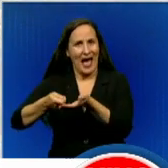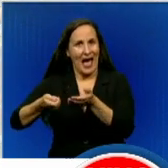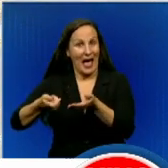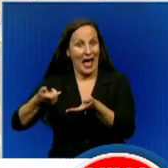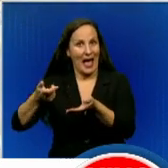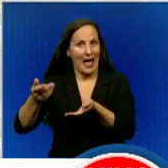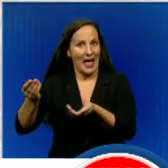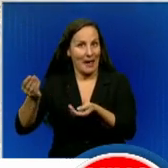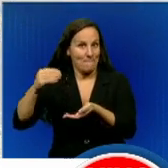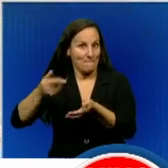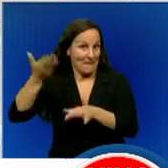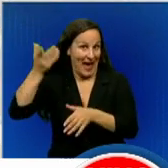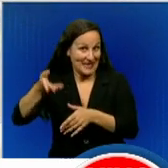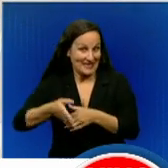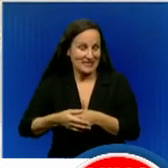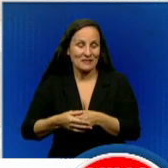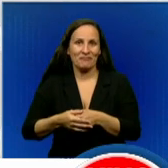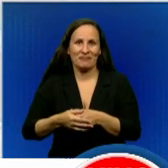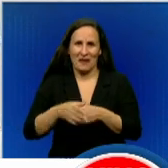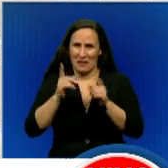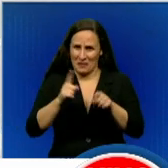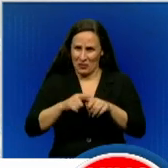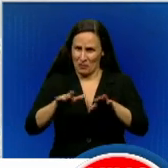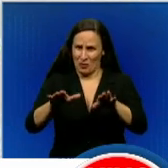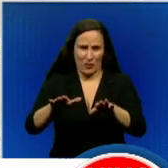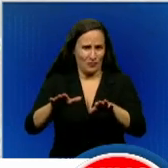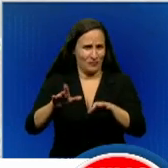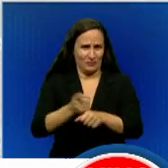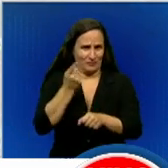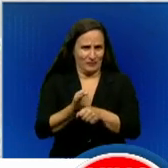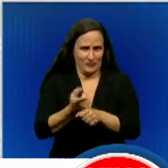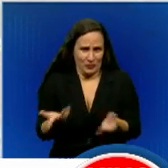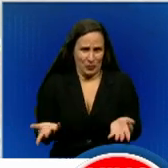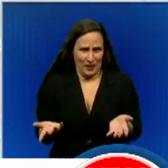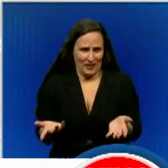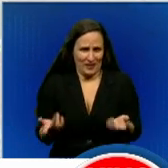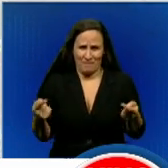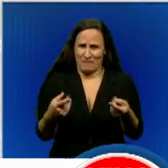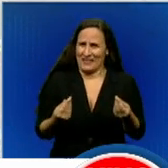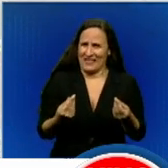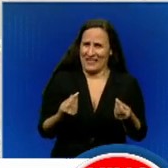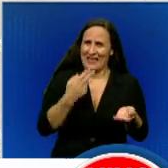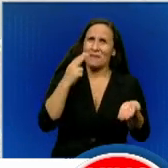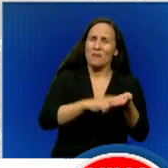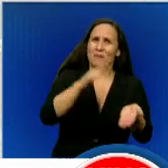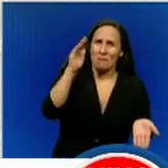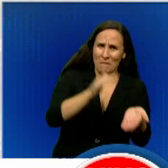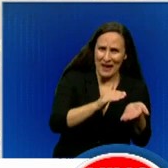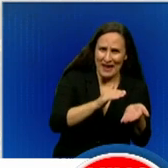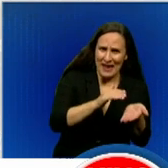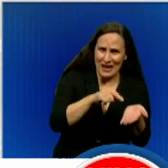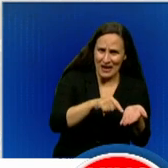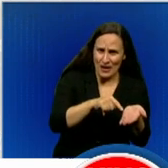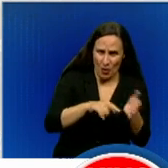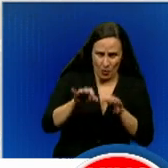las dos cosas simultáneamente no pueden ser entonces que es es una reducción de la carga tributaria este